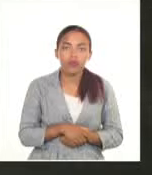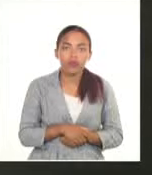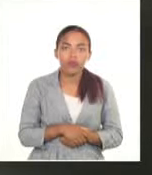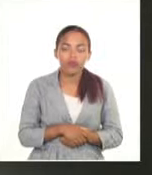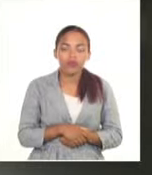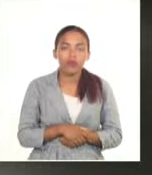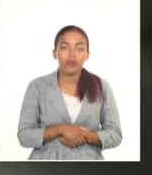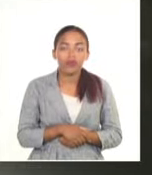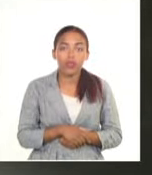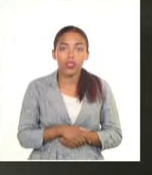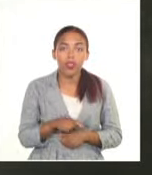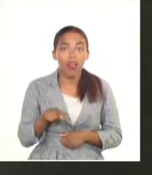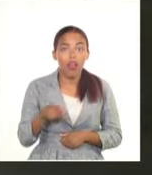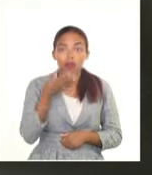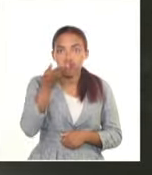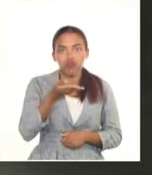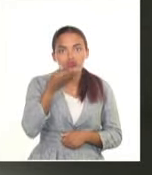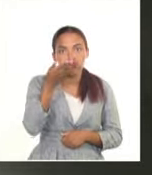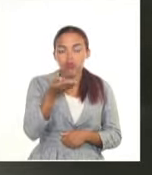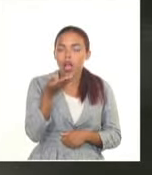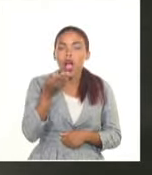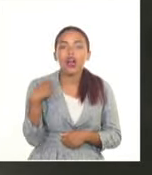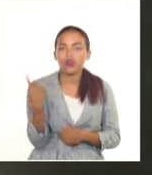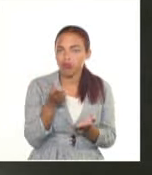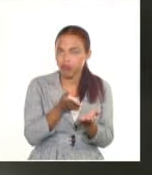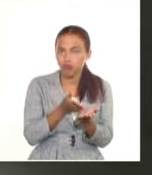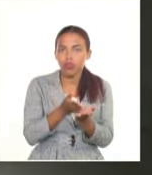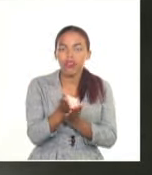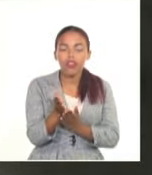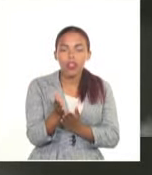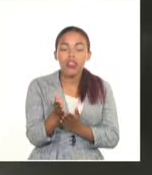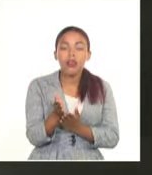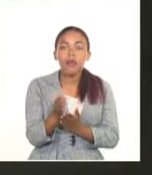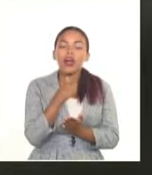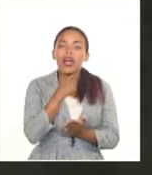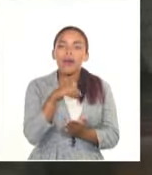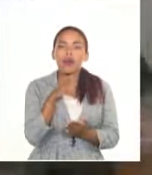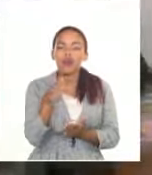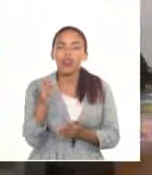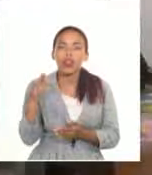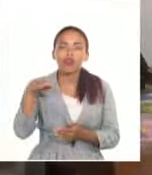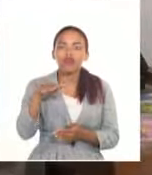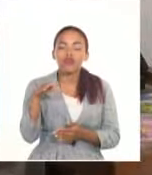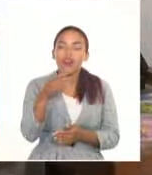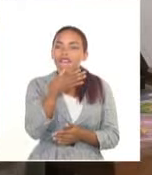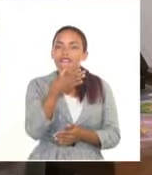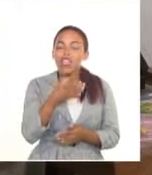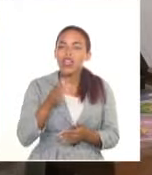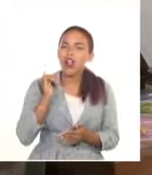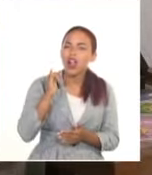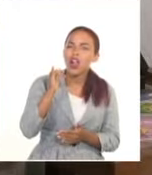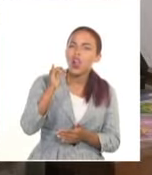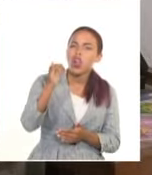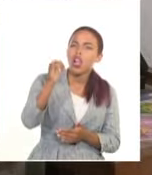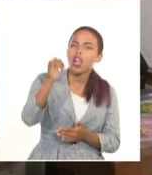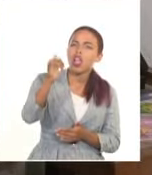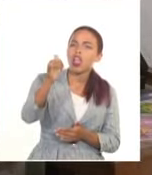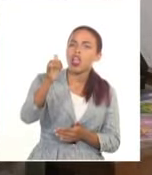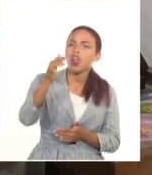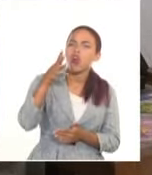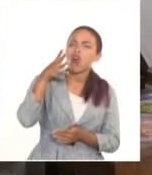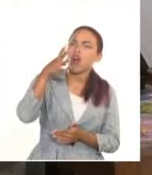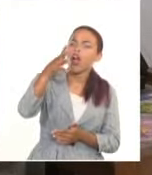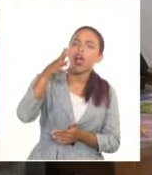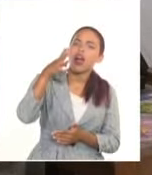cada. Y seguimos. Entonces, en una de las puertas de ese por allá le digo, ¡ay!